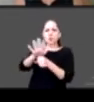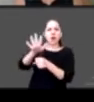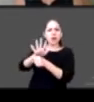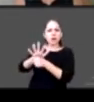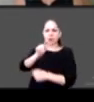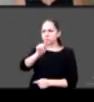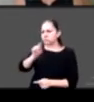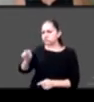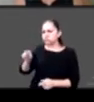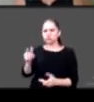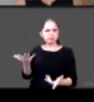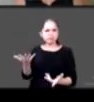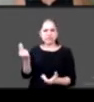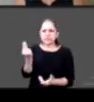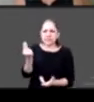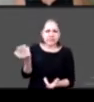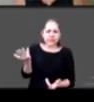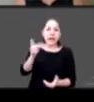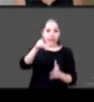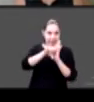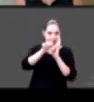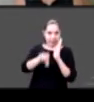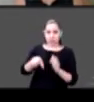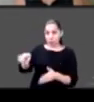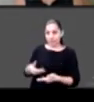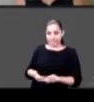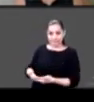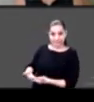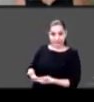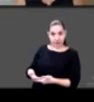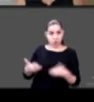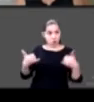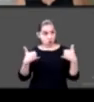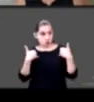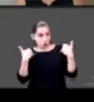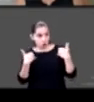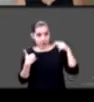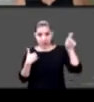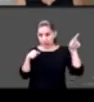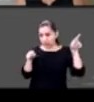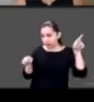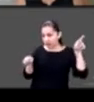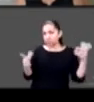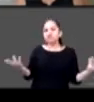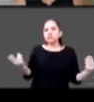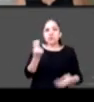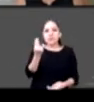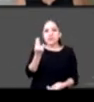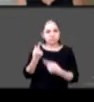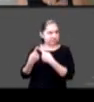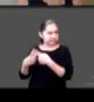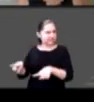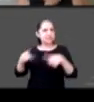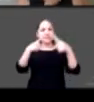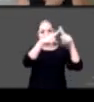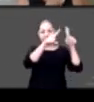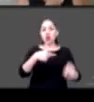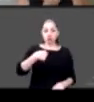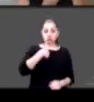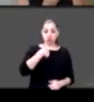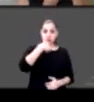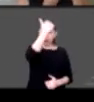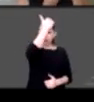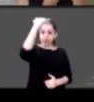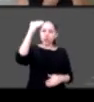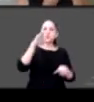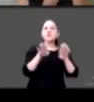de un joven. Entonces, ¿cómo podemos nosotros como adultos proporcionarlos y entenderlos en estos